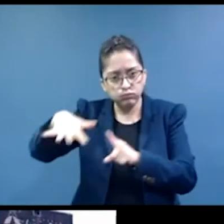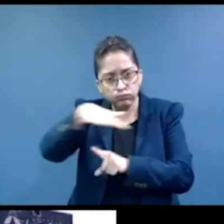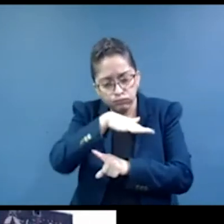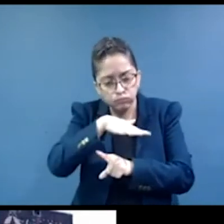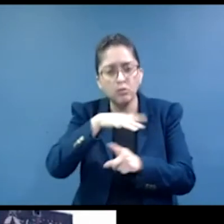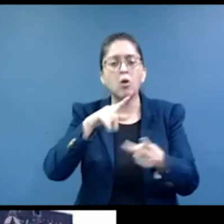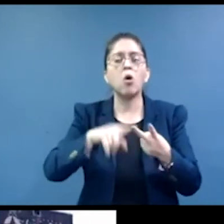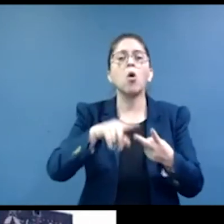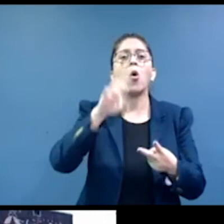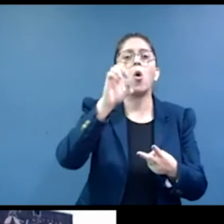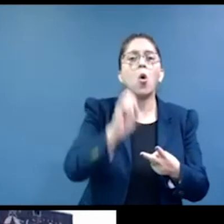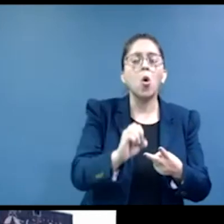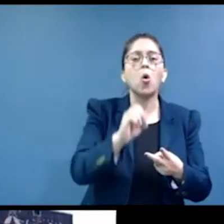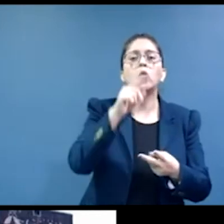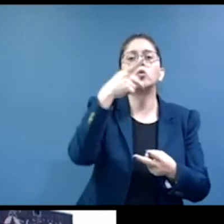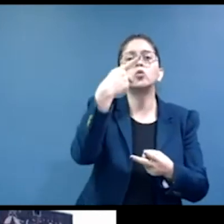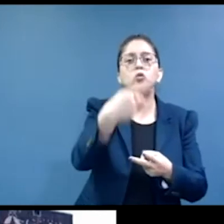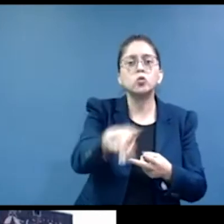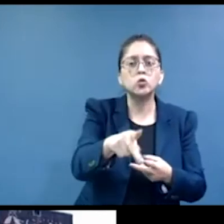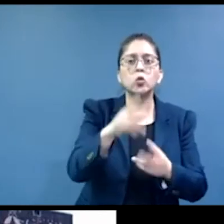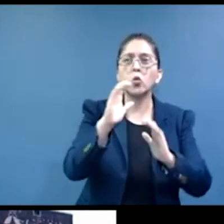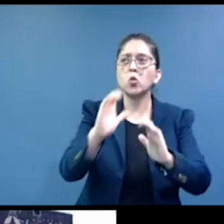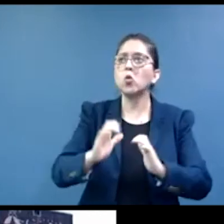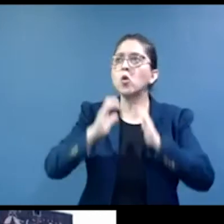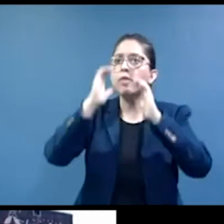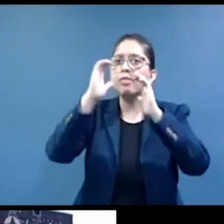incluso por el medio ambiente.